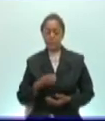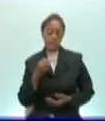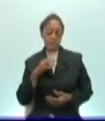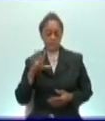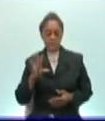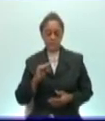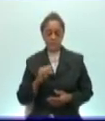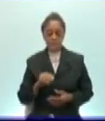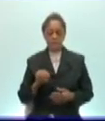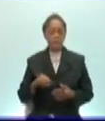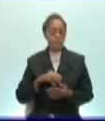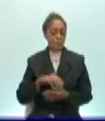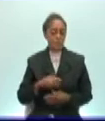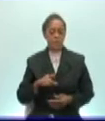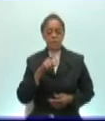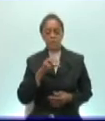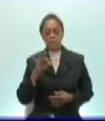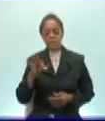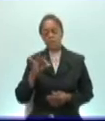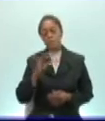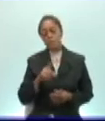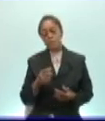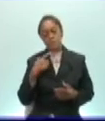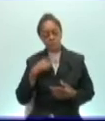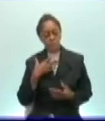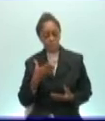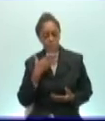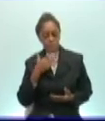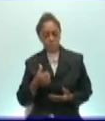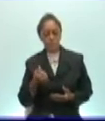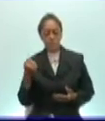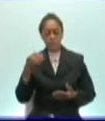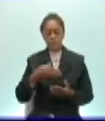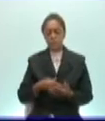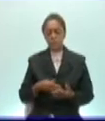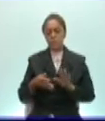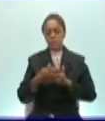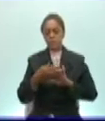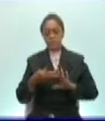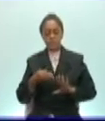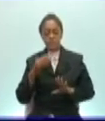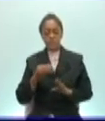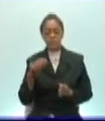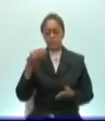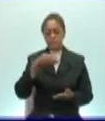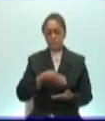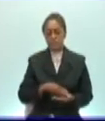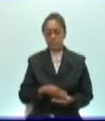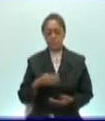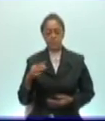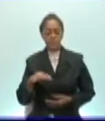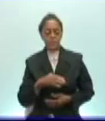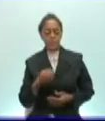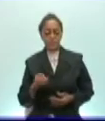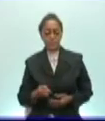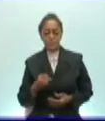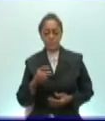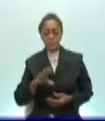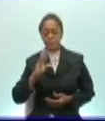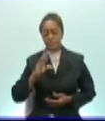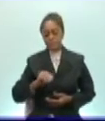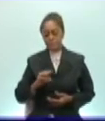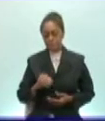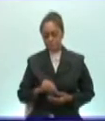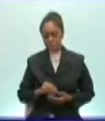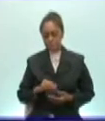qué factores hay en el año 98? Muy fácil, creo que el contenido de la asignatura nos los ha llevado, sobre todo porque estamos hablando de cosas